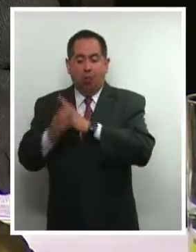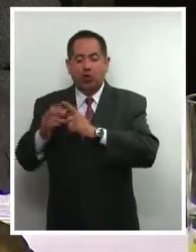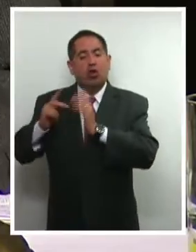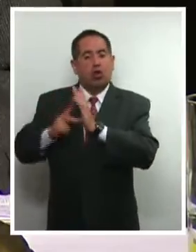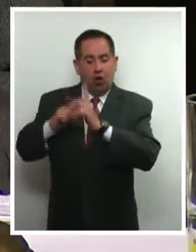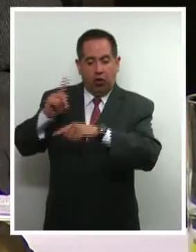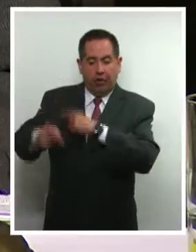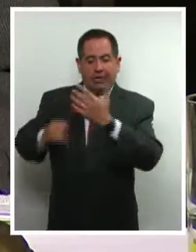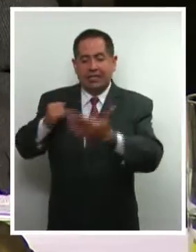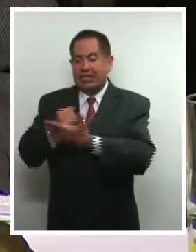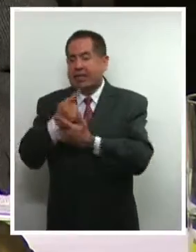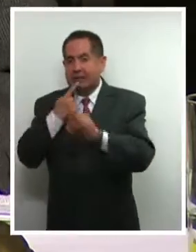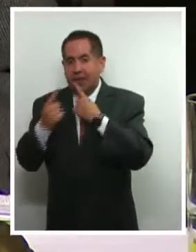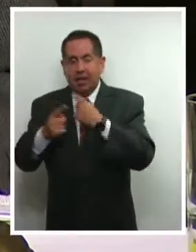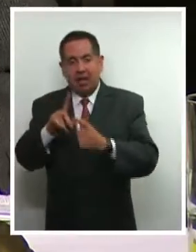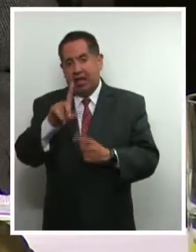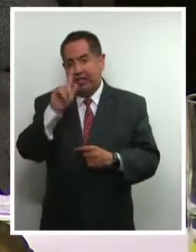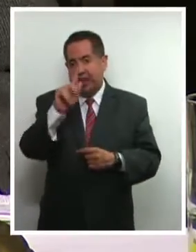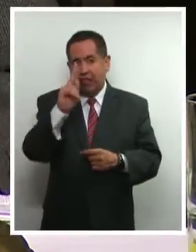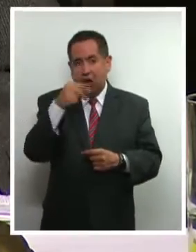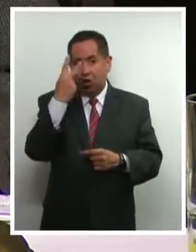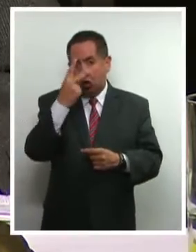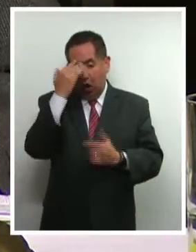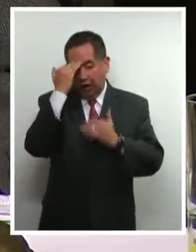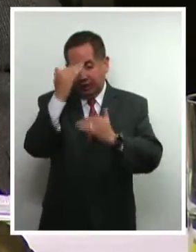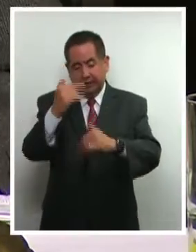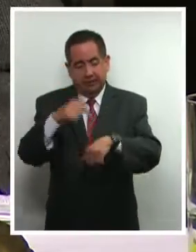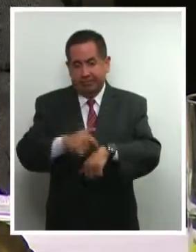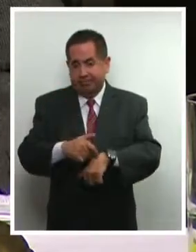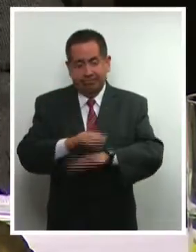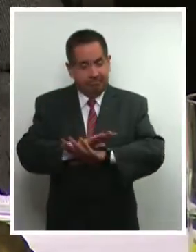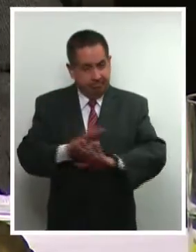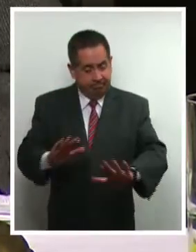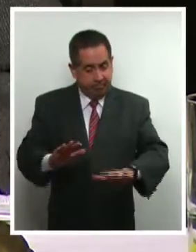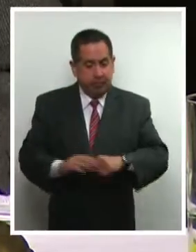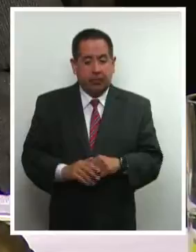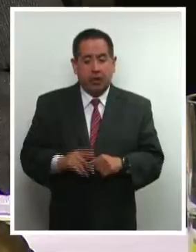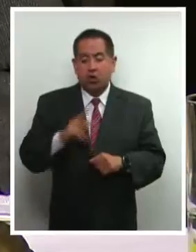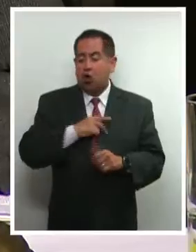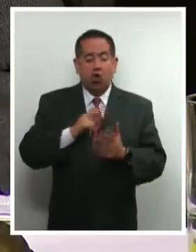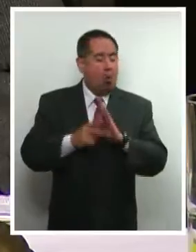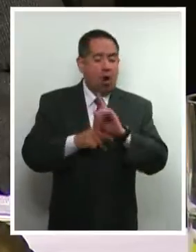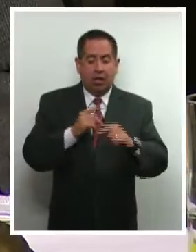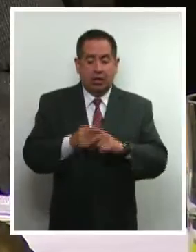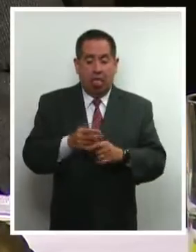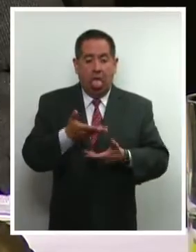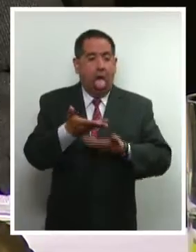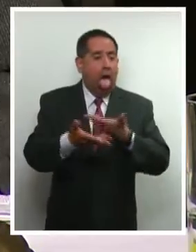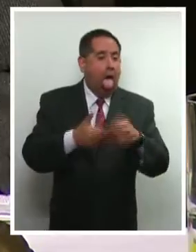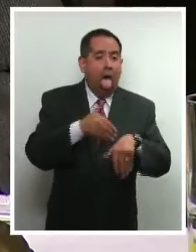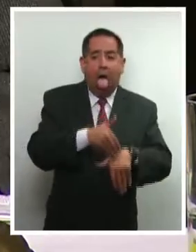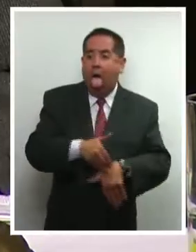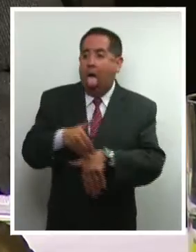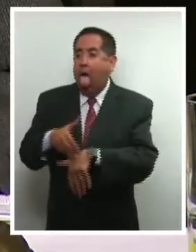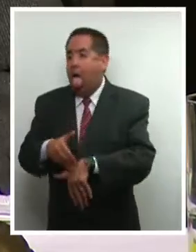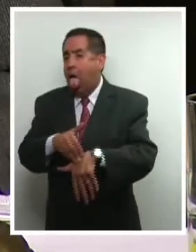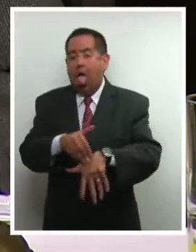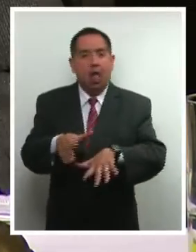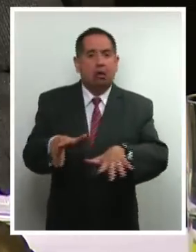nuevo dictamen en 72 horas. Pero insisto, yo no voy a estar al servicio de ninguna de